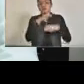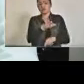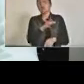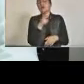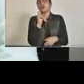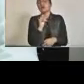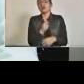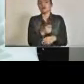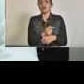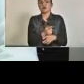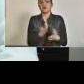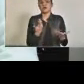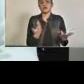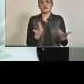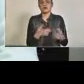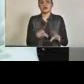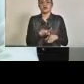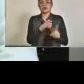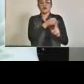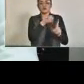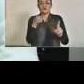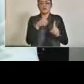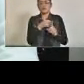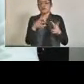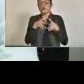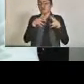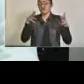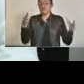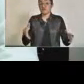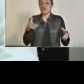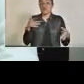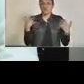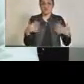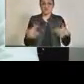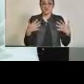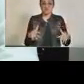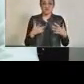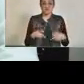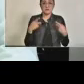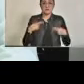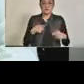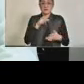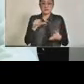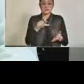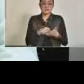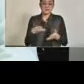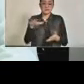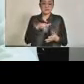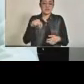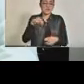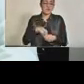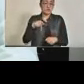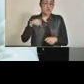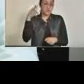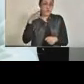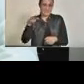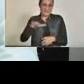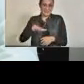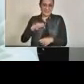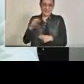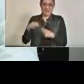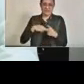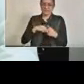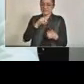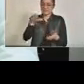con los que son las organizaciones, los liderazgos de comerciantes del centro histórico de aquí de la capital.